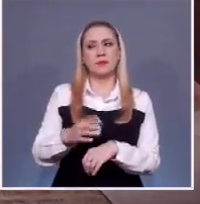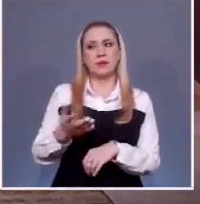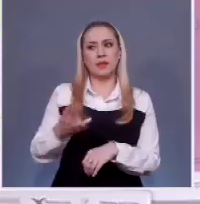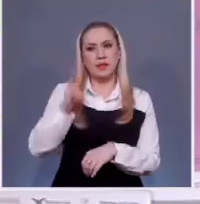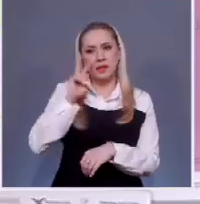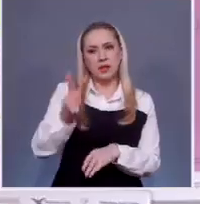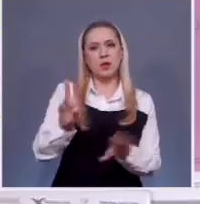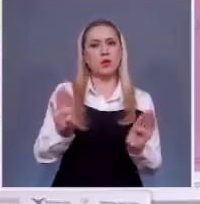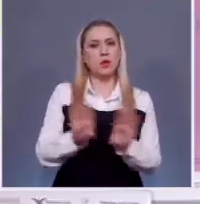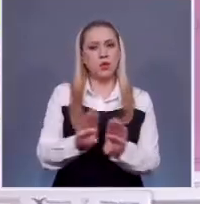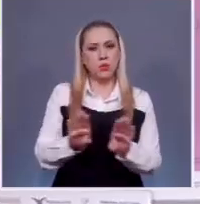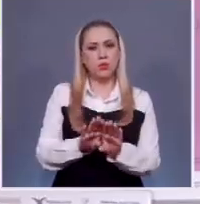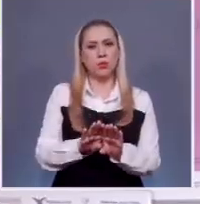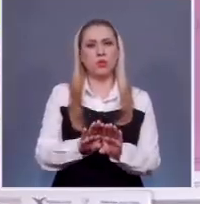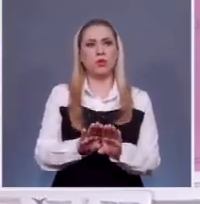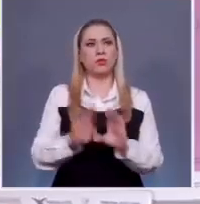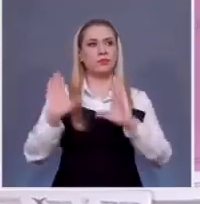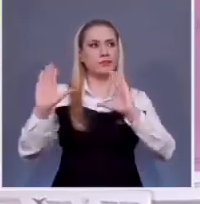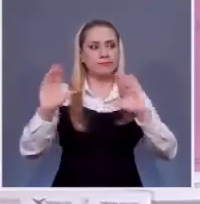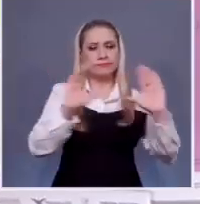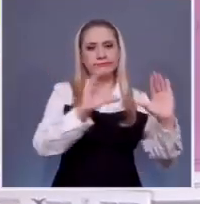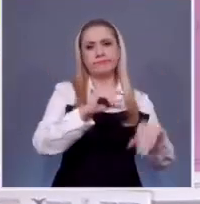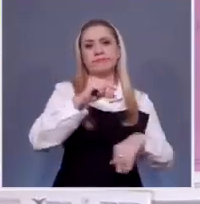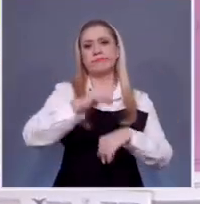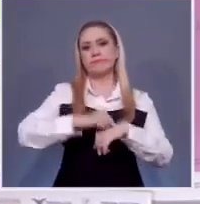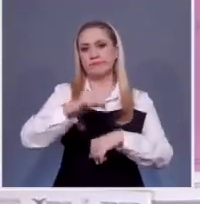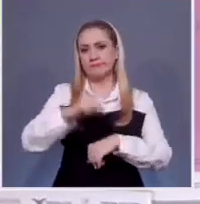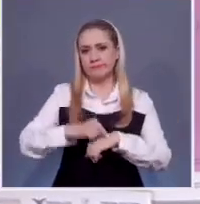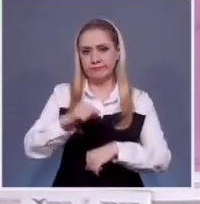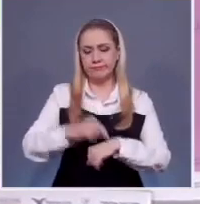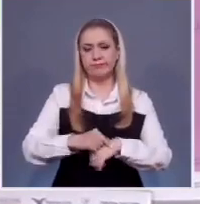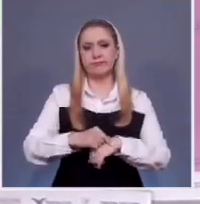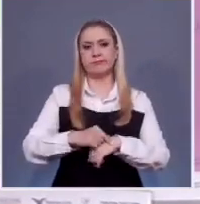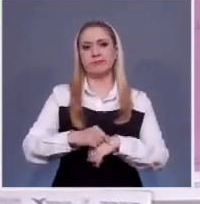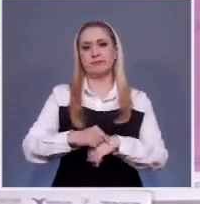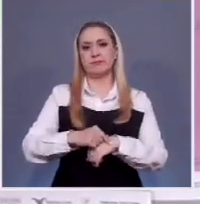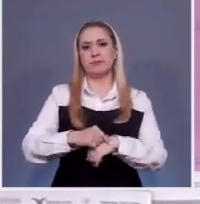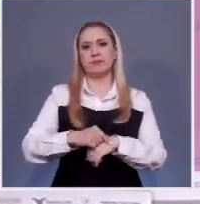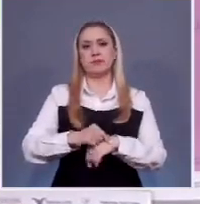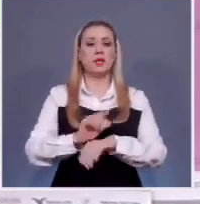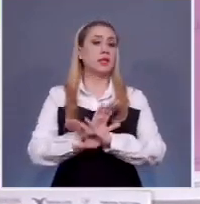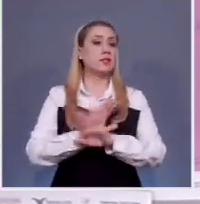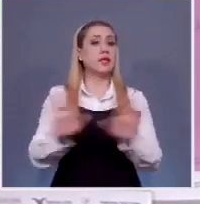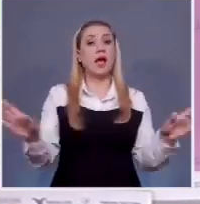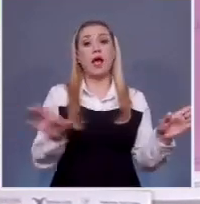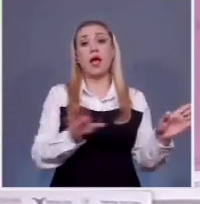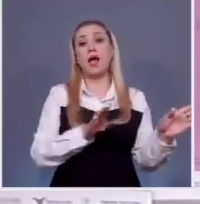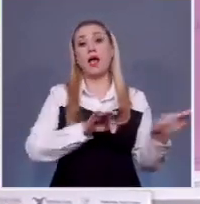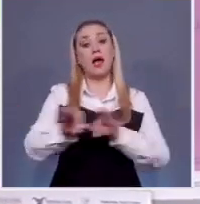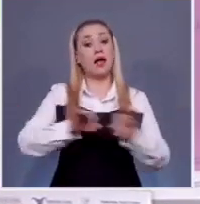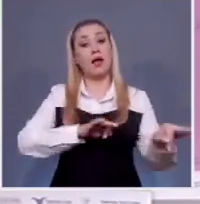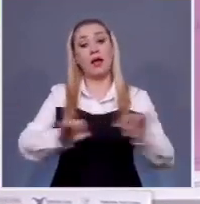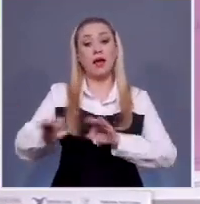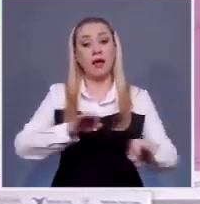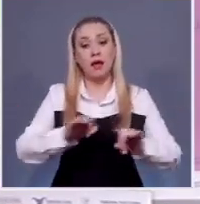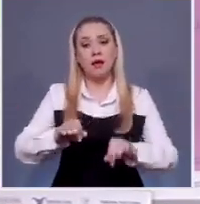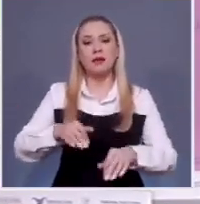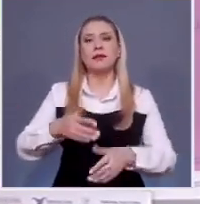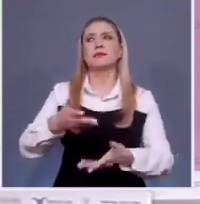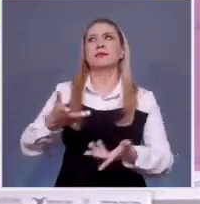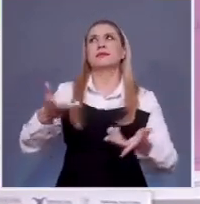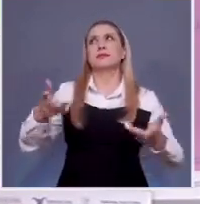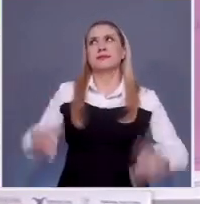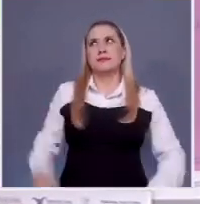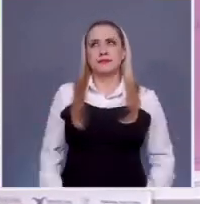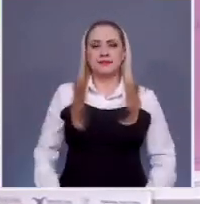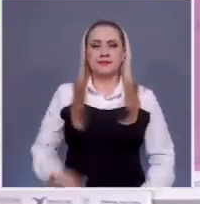forma al personal médico. Que no sea hasta que ya están prestando el servicio que empecemos a hablar de derechos humanos, que empecemos a hablar de cómo